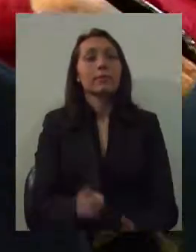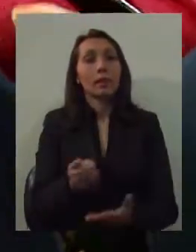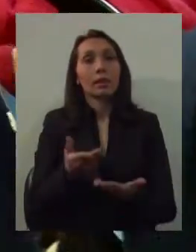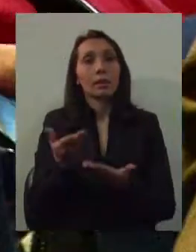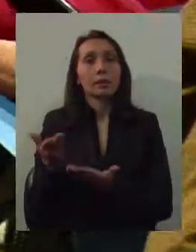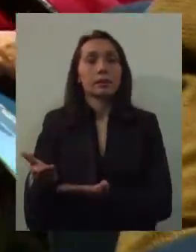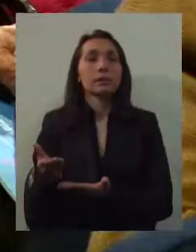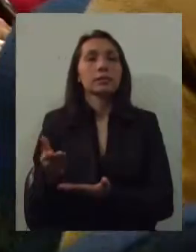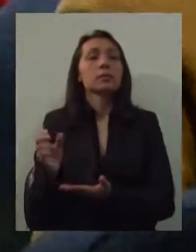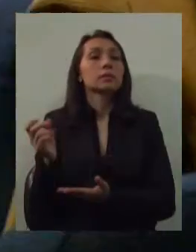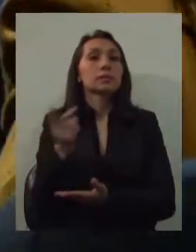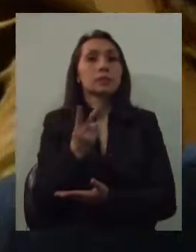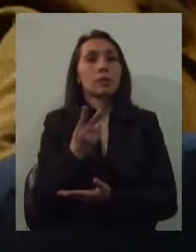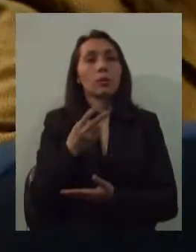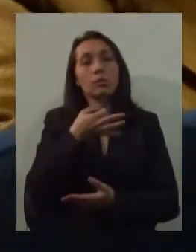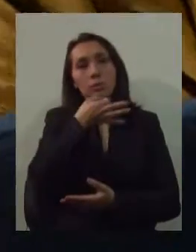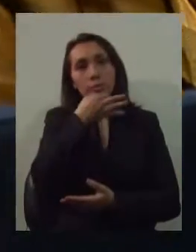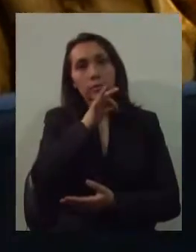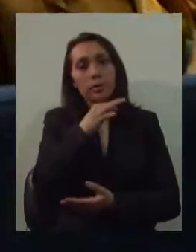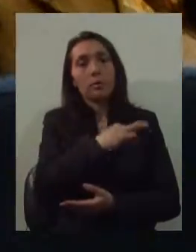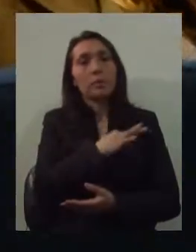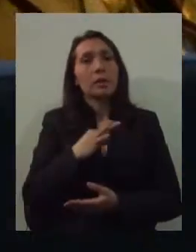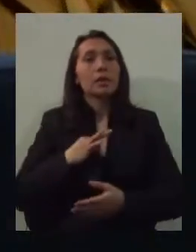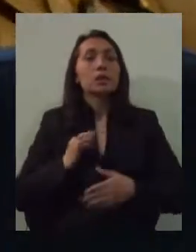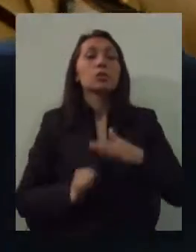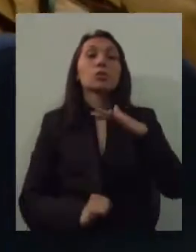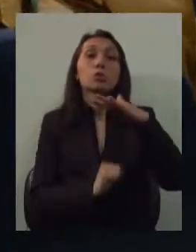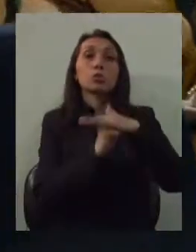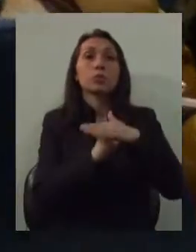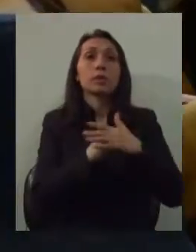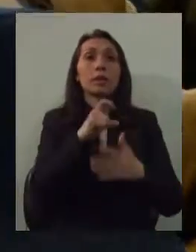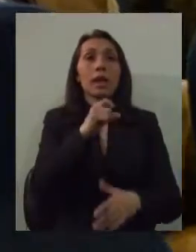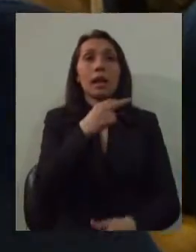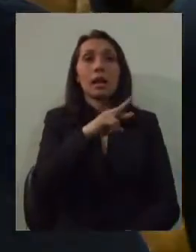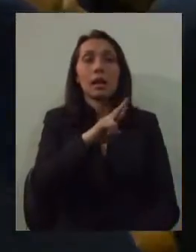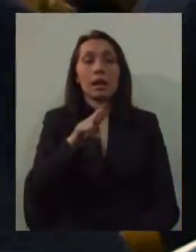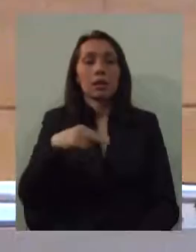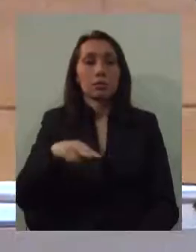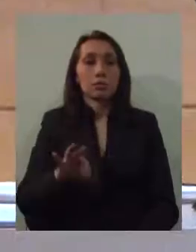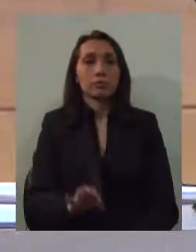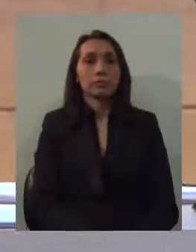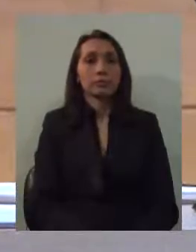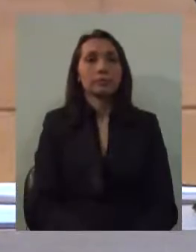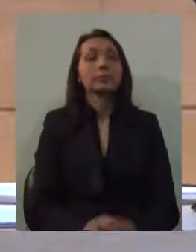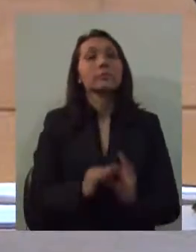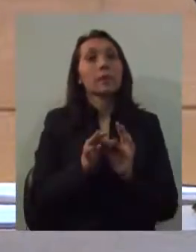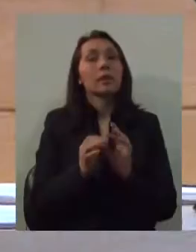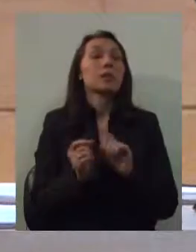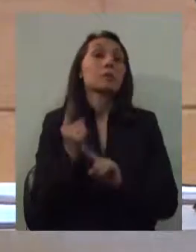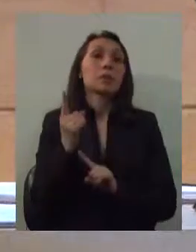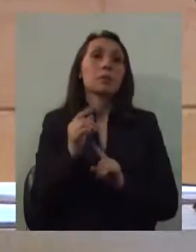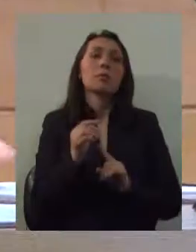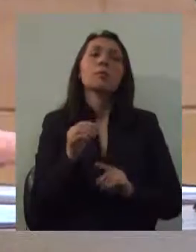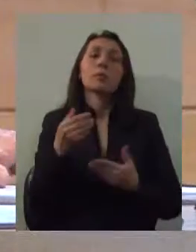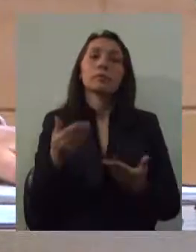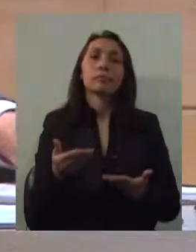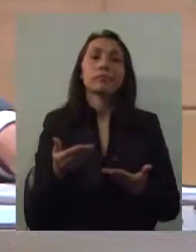palabra a nuestro segundo expositor, el ministro de la Corte Suprema, don Héctor Carreño. Gracias. En primer lugar, quiero